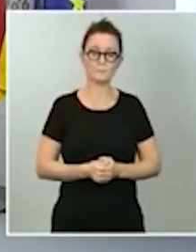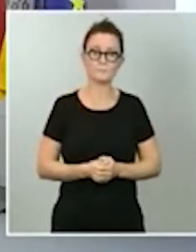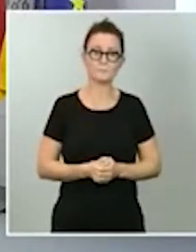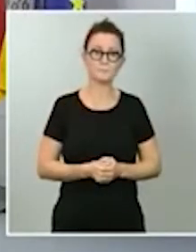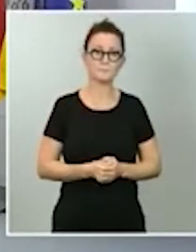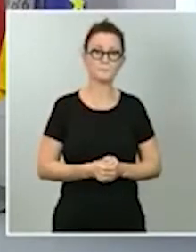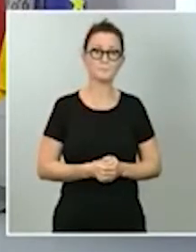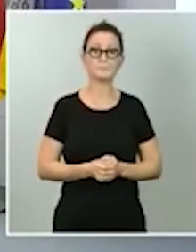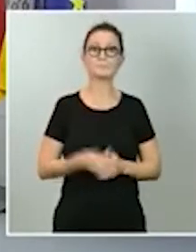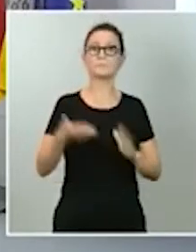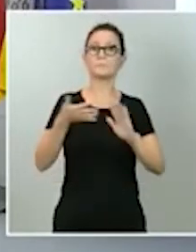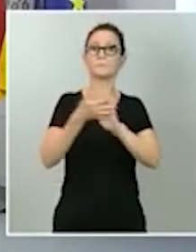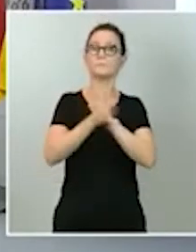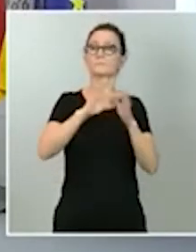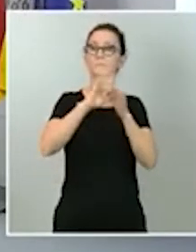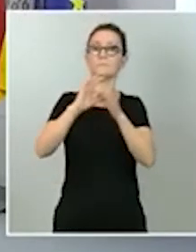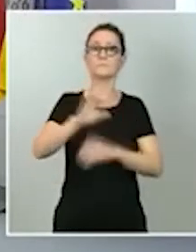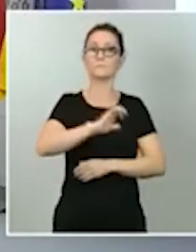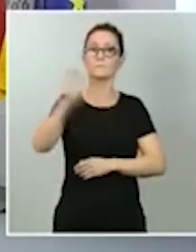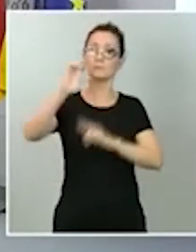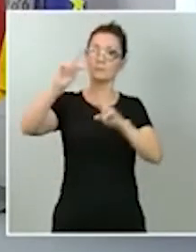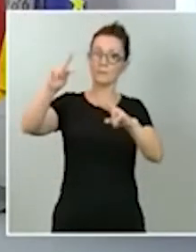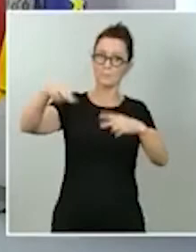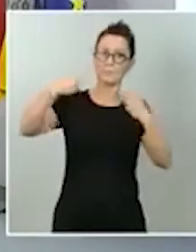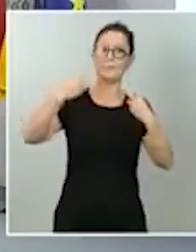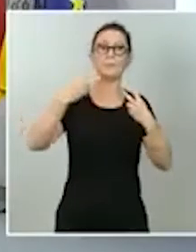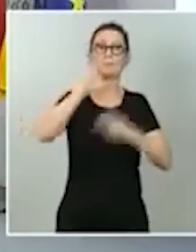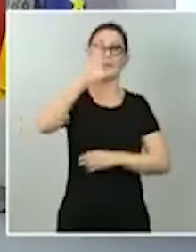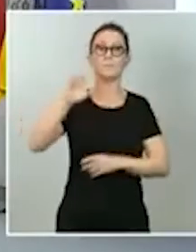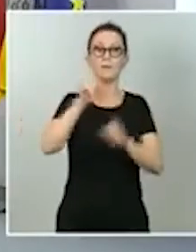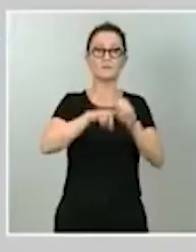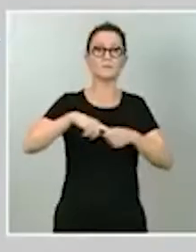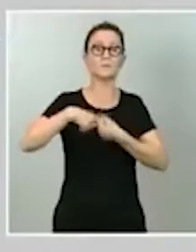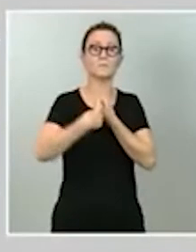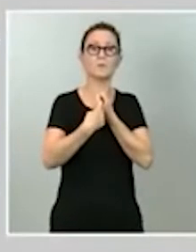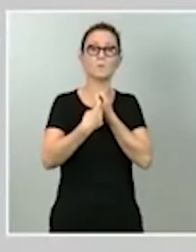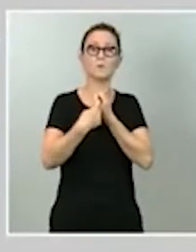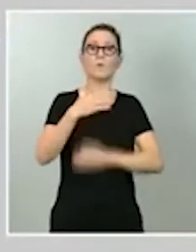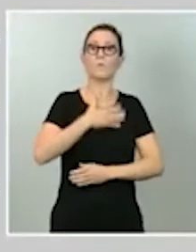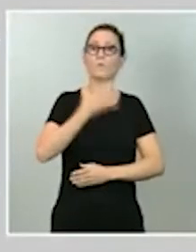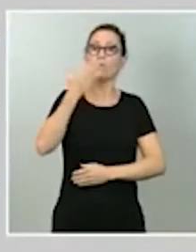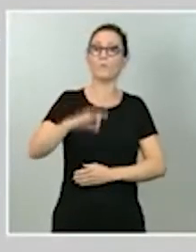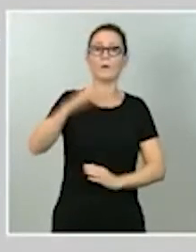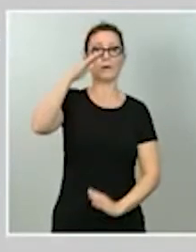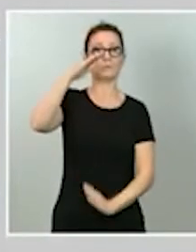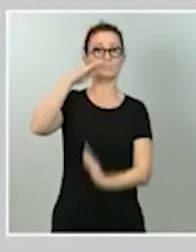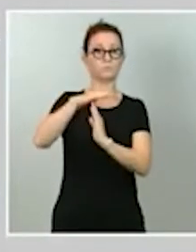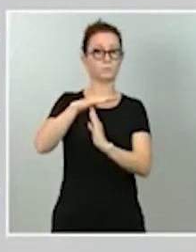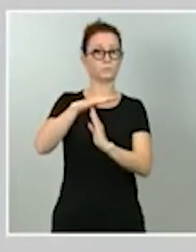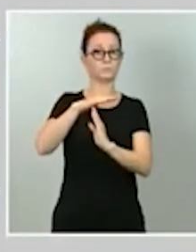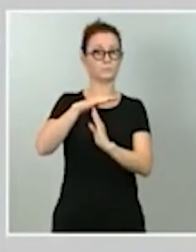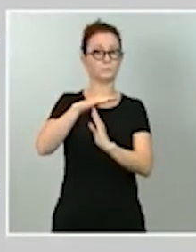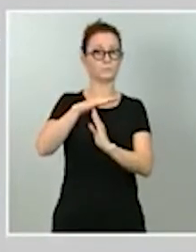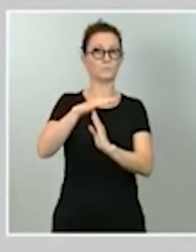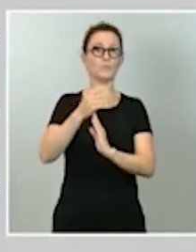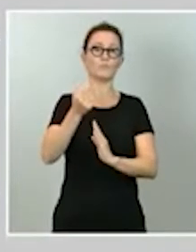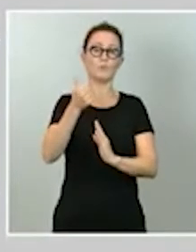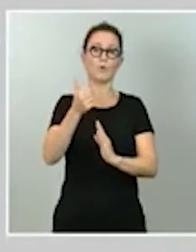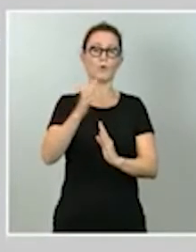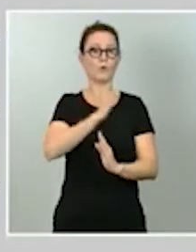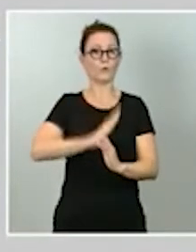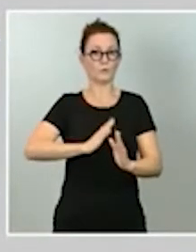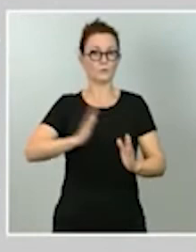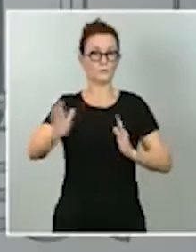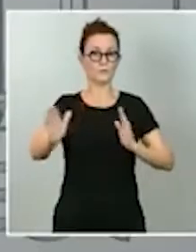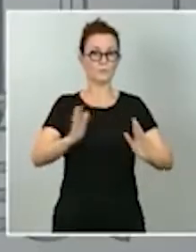en la unión europea permite a los estados miembros dejar en suspenso una suerte de paréntesis temporal en la senda